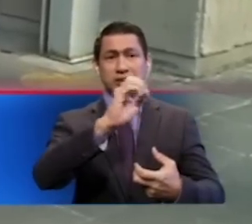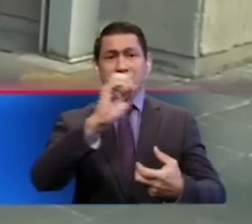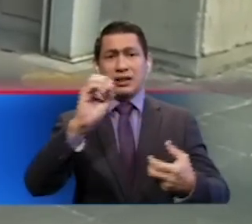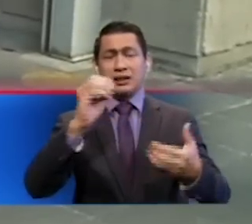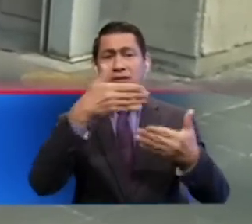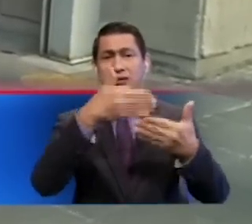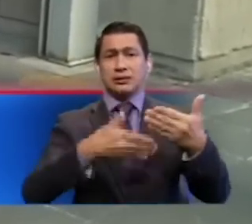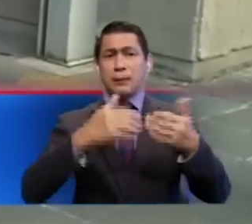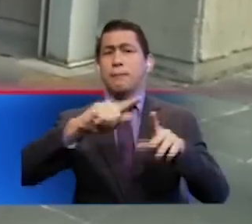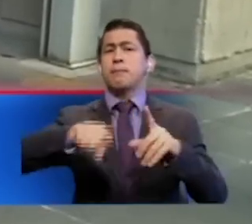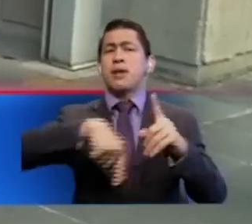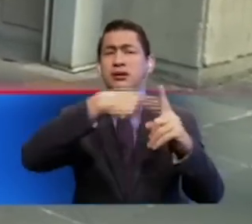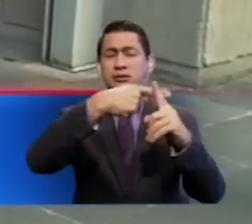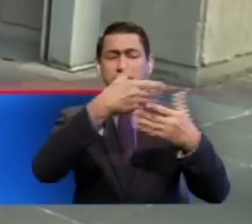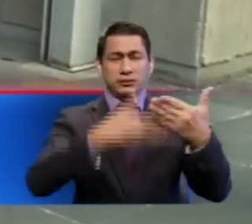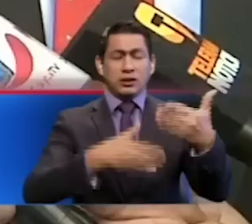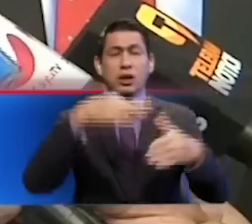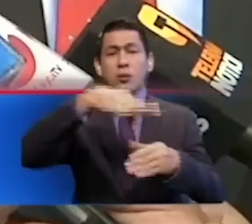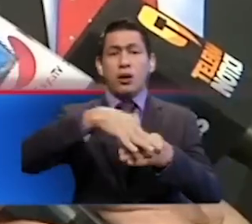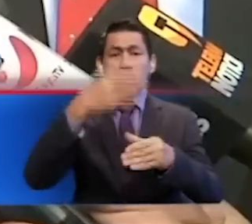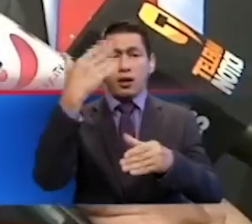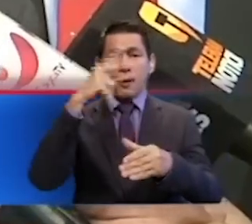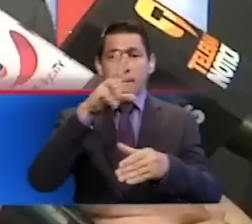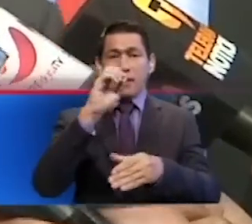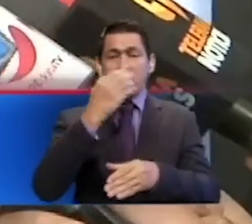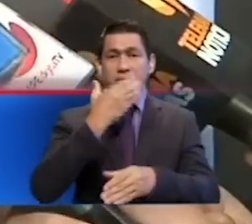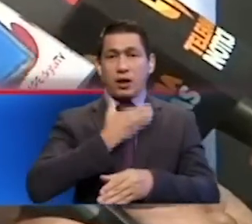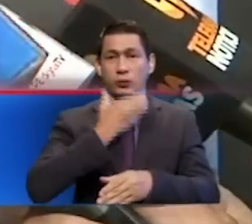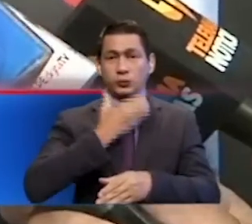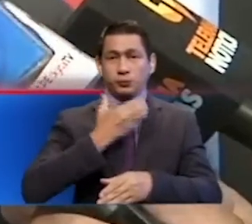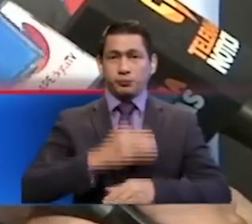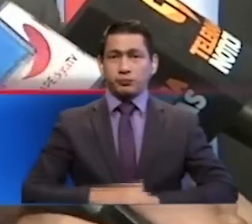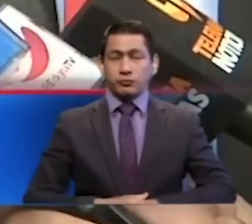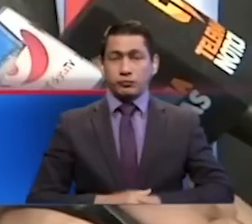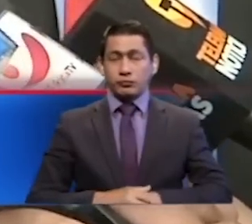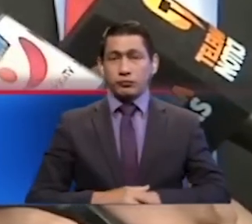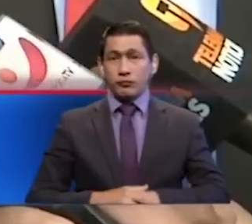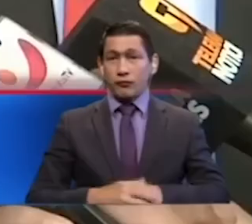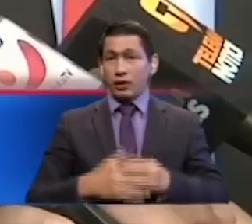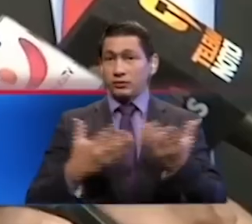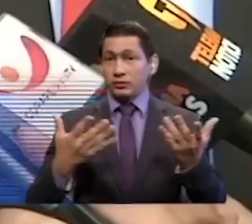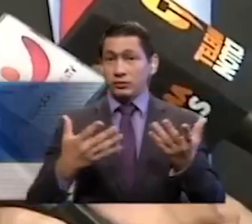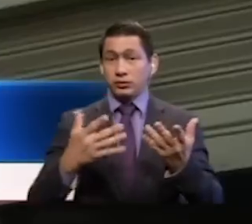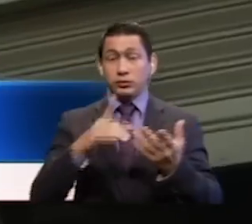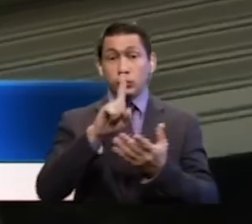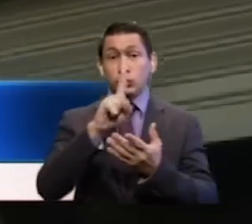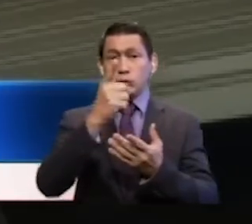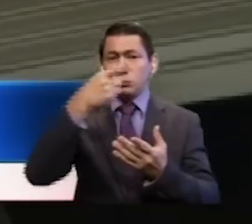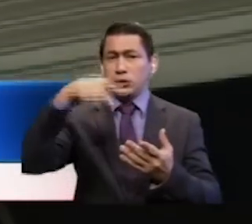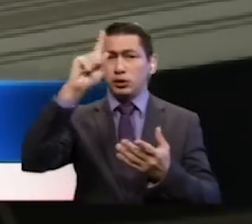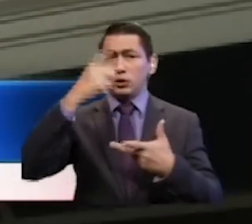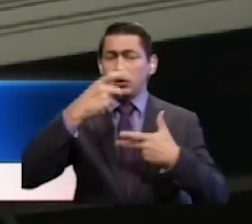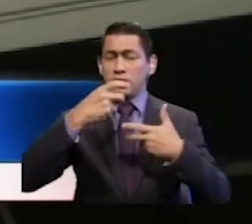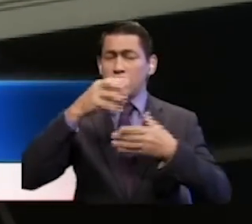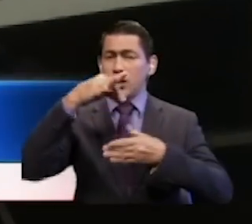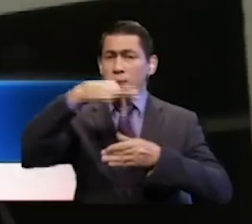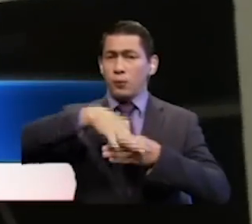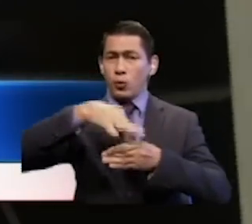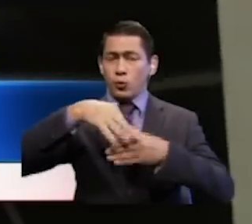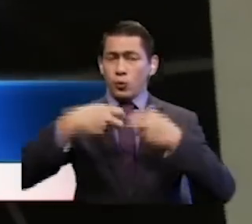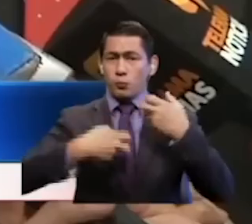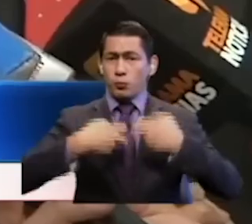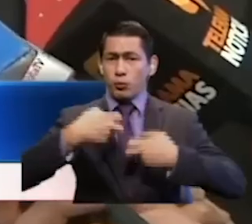elecciones realizadas el pasado 20 de agosto. Estamos hablando de cifras que sobrepasa el millón de votos, de algo que